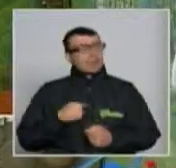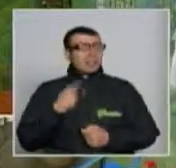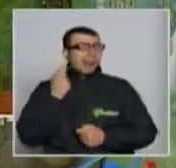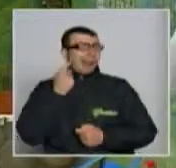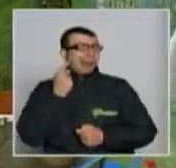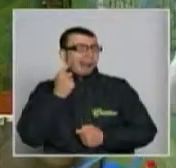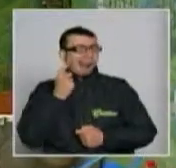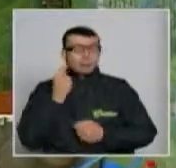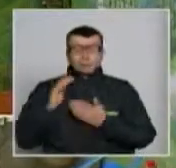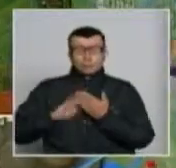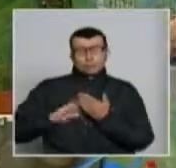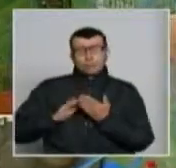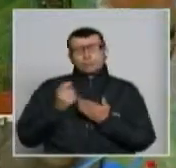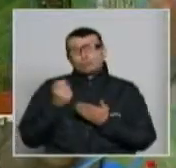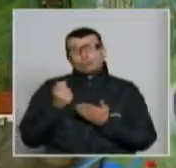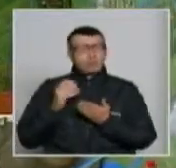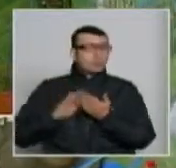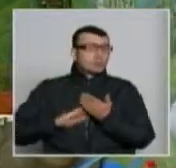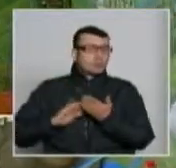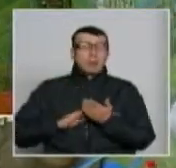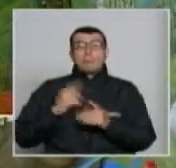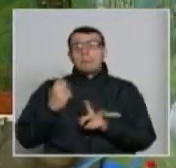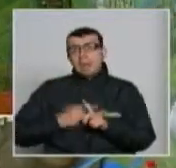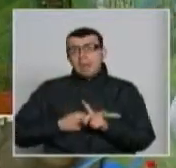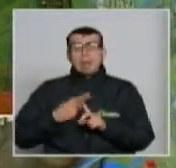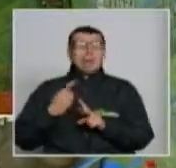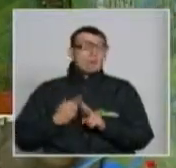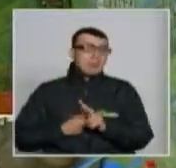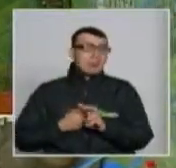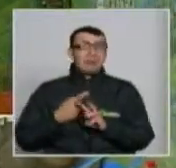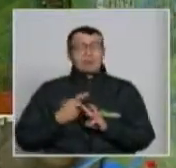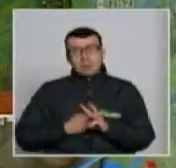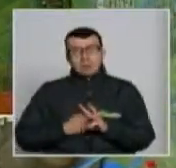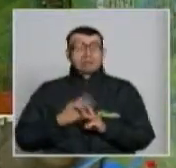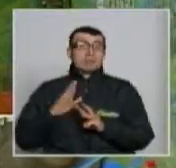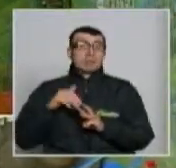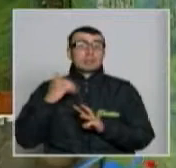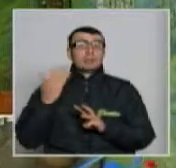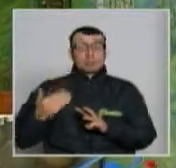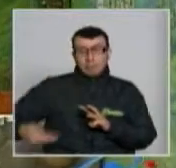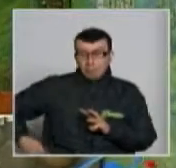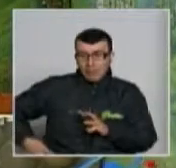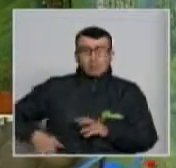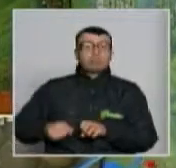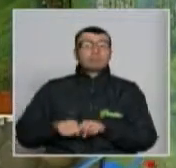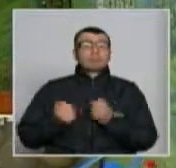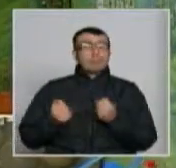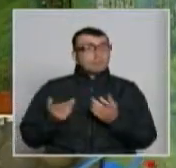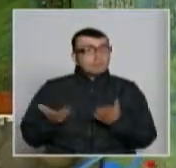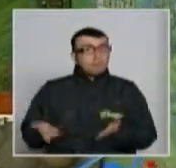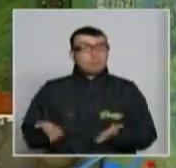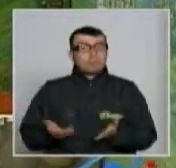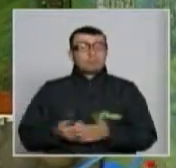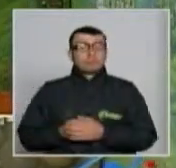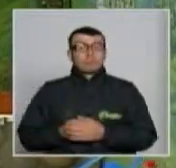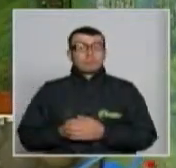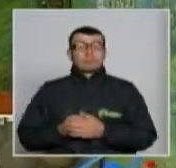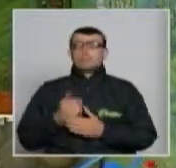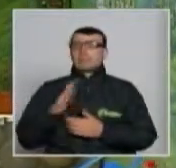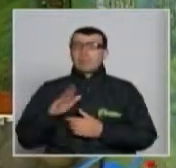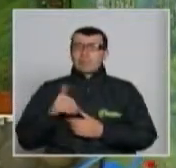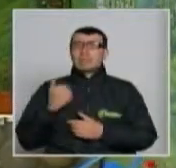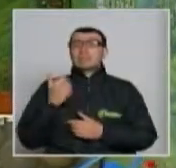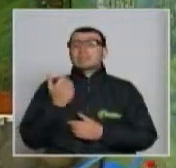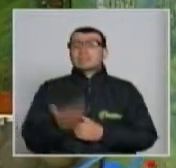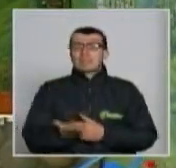ahí tengo una curacioncita, y pasan los meses y terminan después sin un riñón. Y después empieza